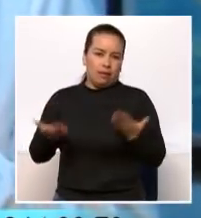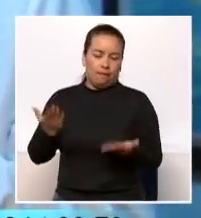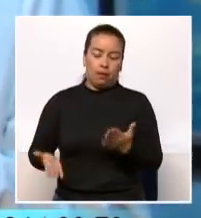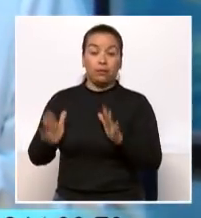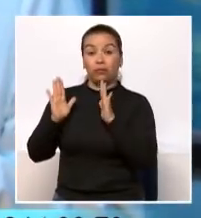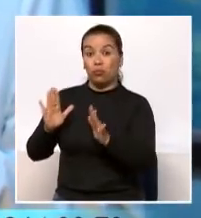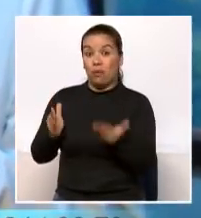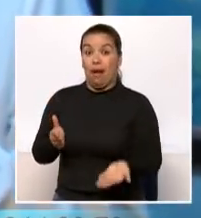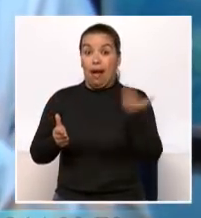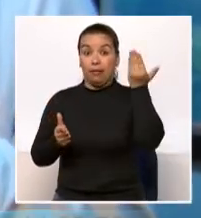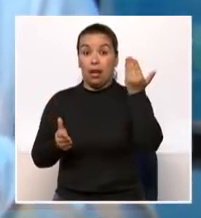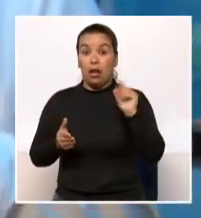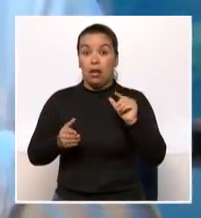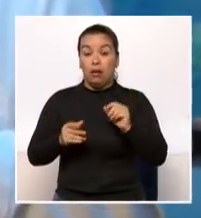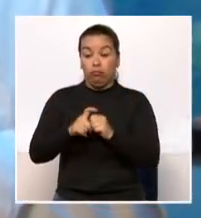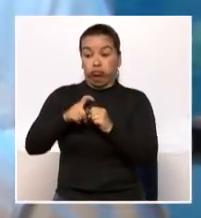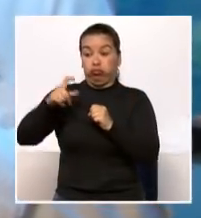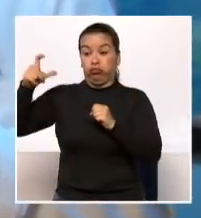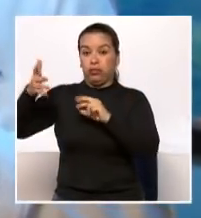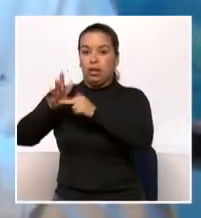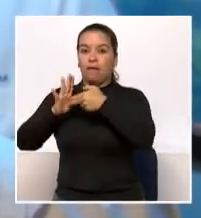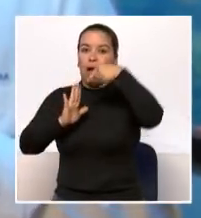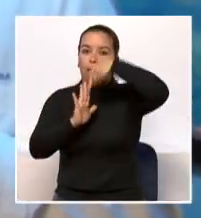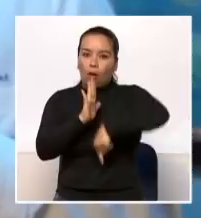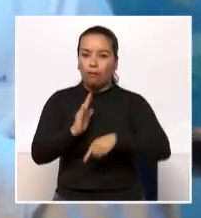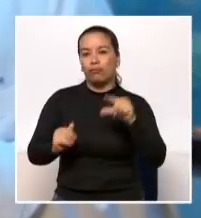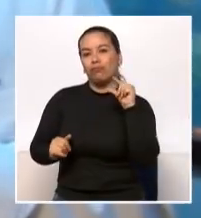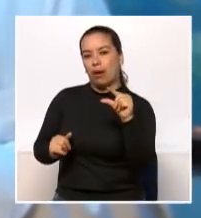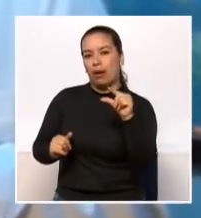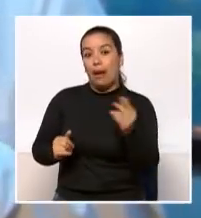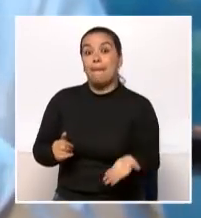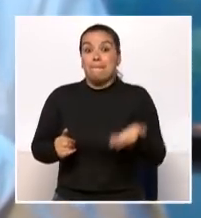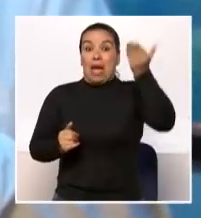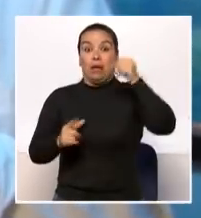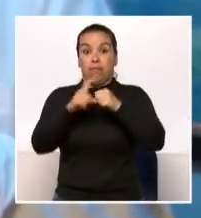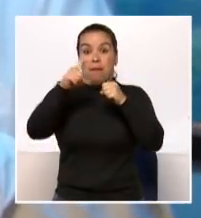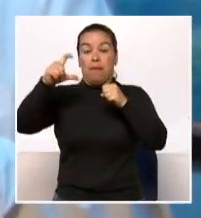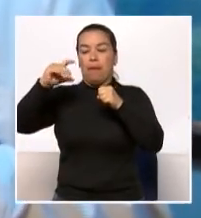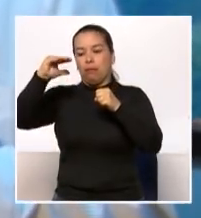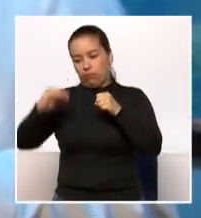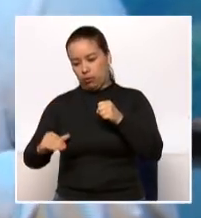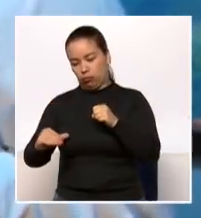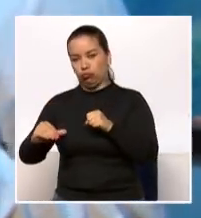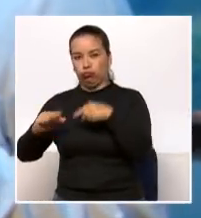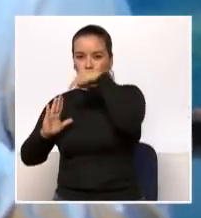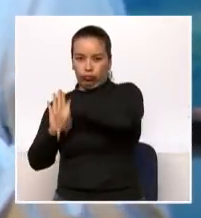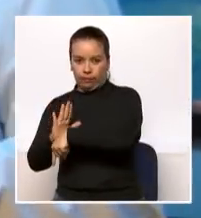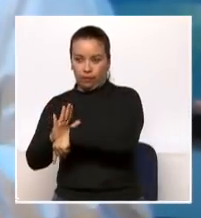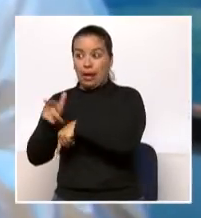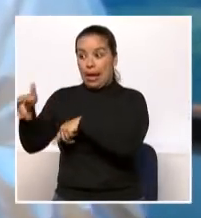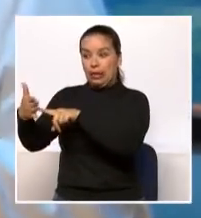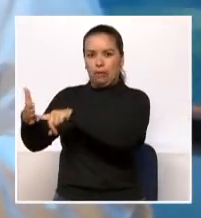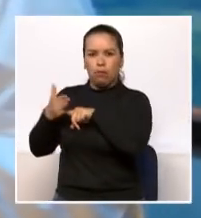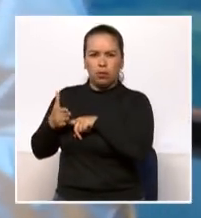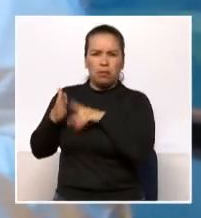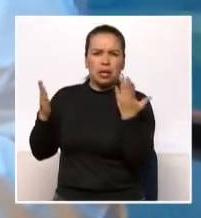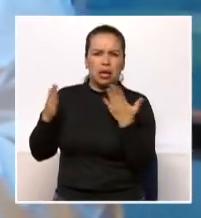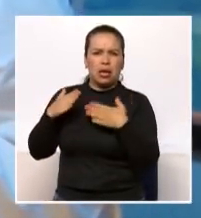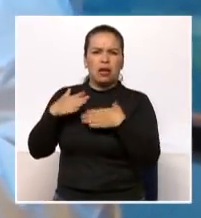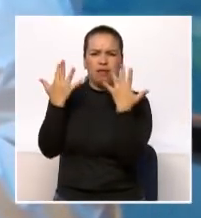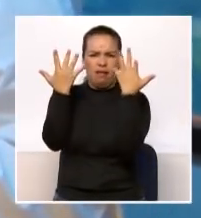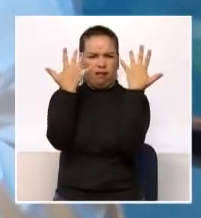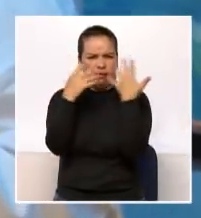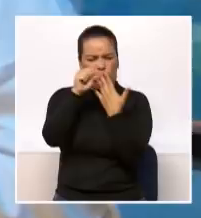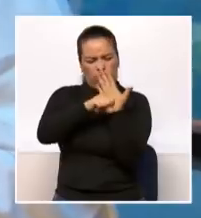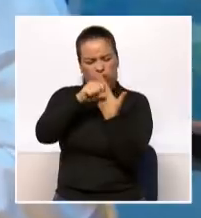frecuencia, tiene menor profundidad, es inversamente proporcional, mayor frecuencia, menor profundidad. Entonces, este se utiliza para ver cosas superficiales, para ver las